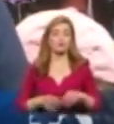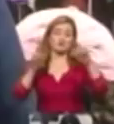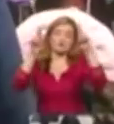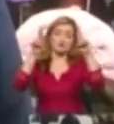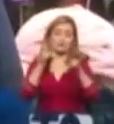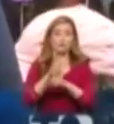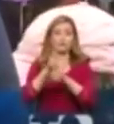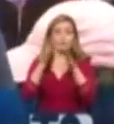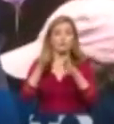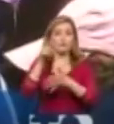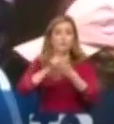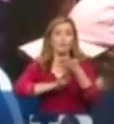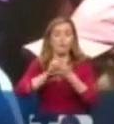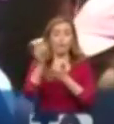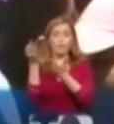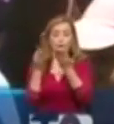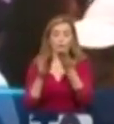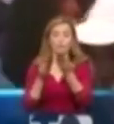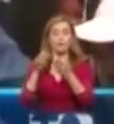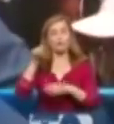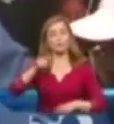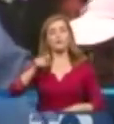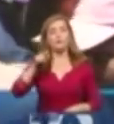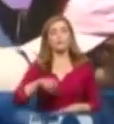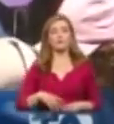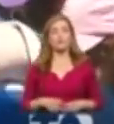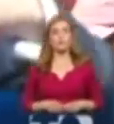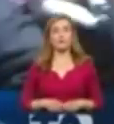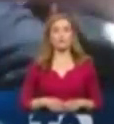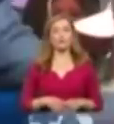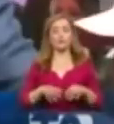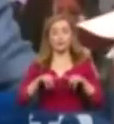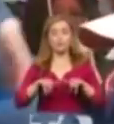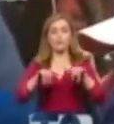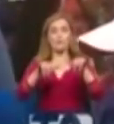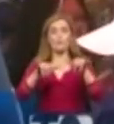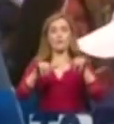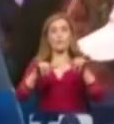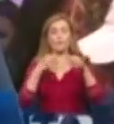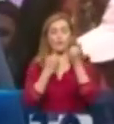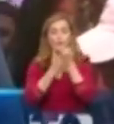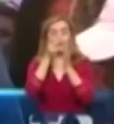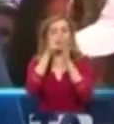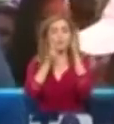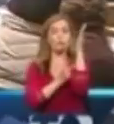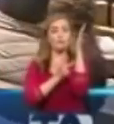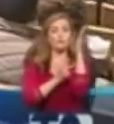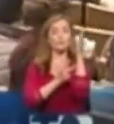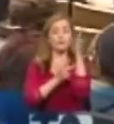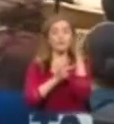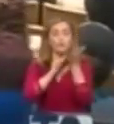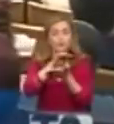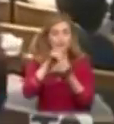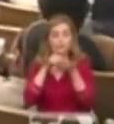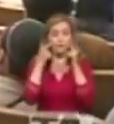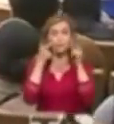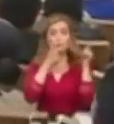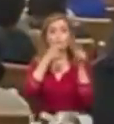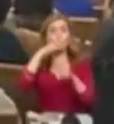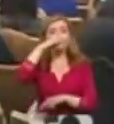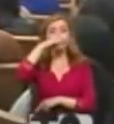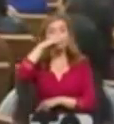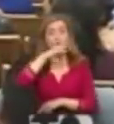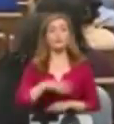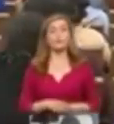concejales aprueben el presupuesto necesario para continuar impulsando el programa de los guaguacentros. Según los concejales, con